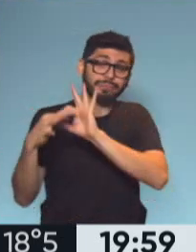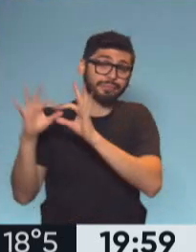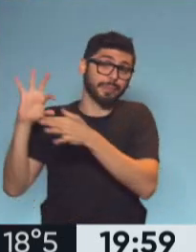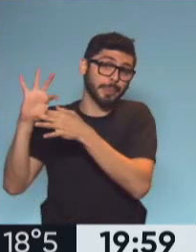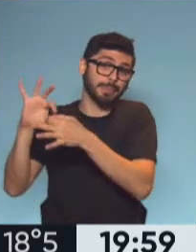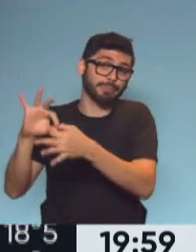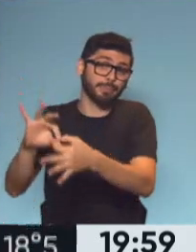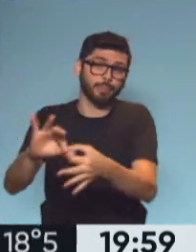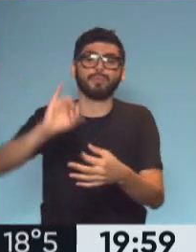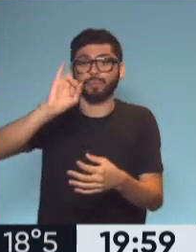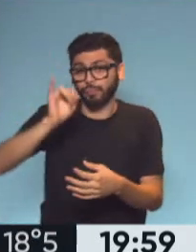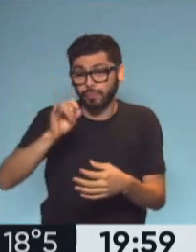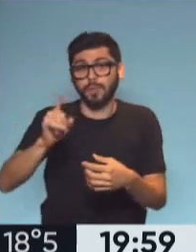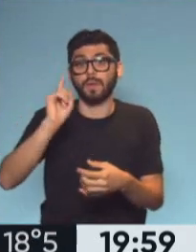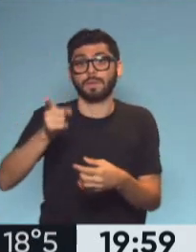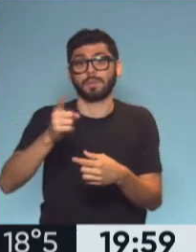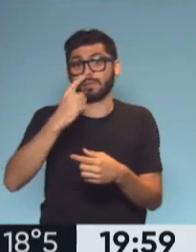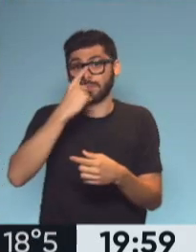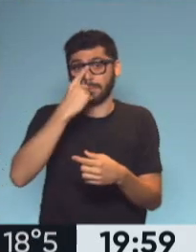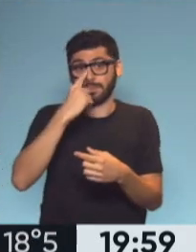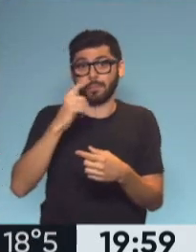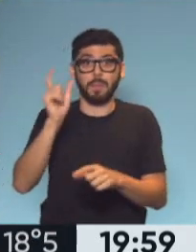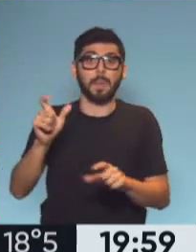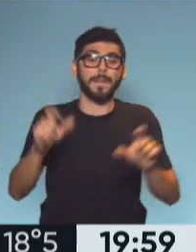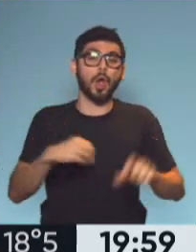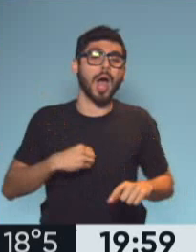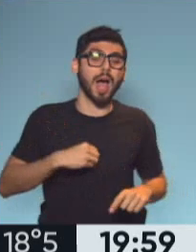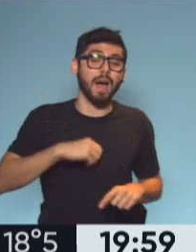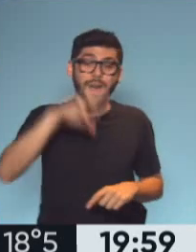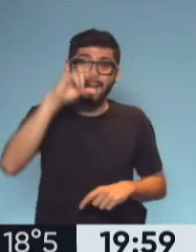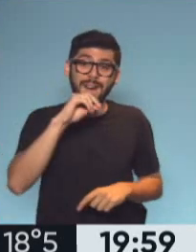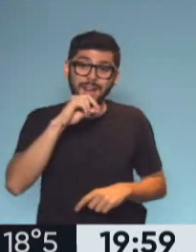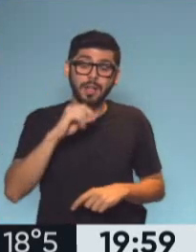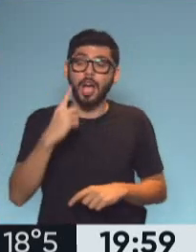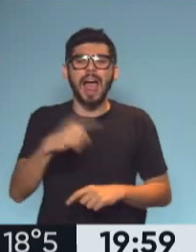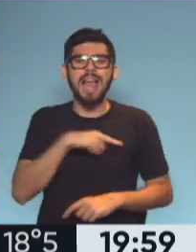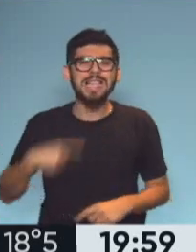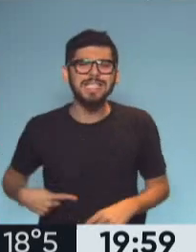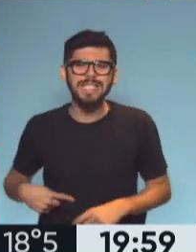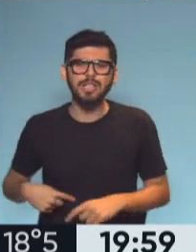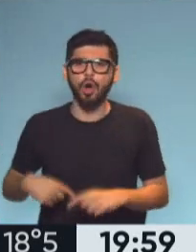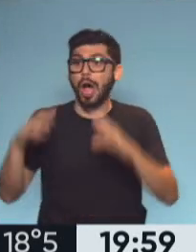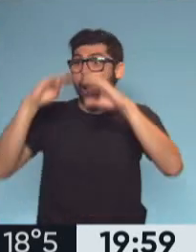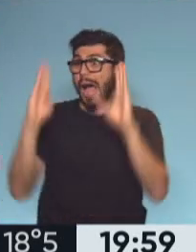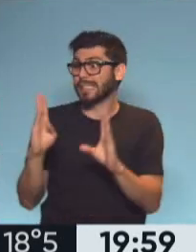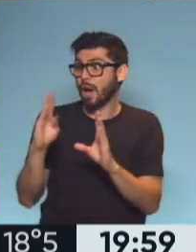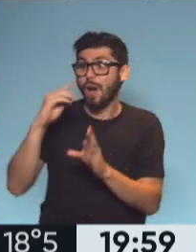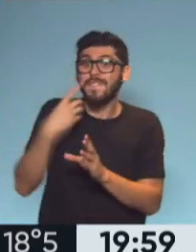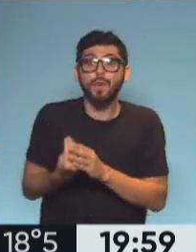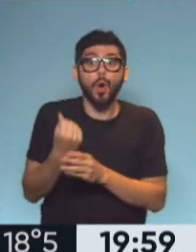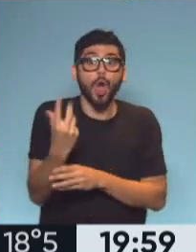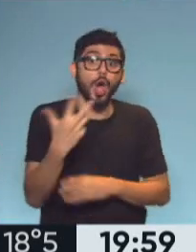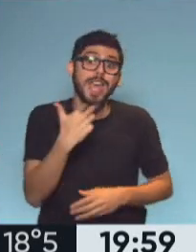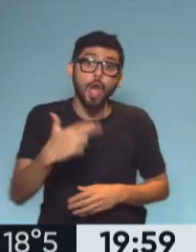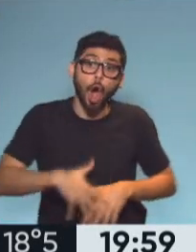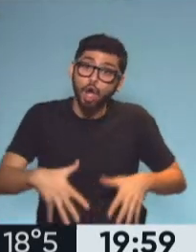este contexto... Ignoraron que, los a ver, asintomáticos. hay dos formas. A ver, los chinitos, ¿cuántos son en la casa? No tienen muchos hijos, no